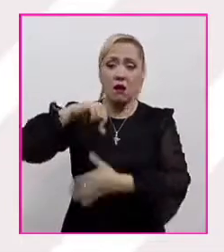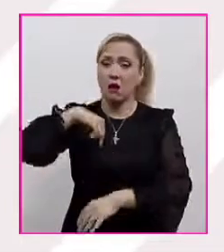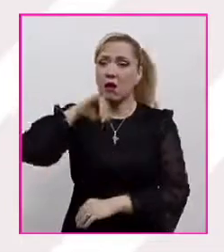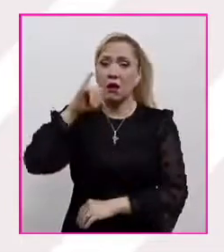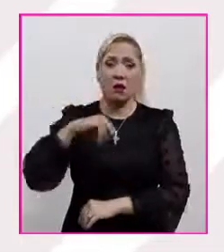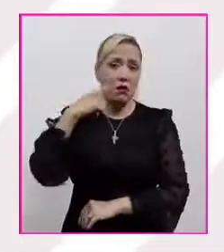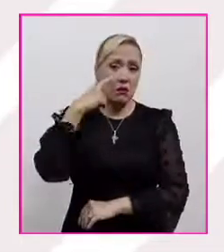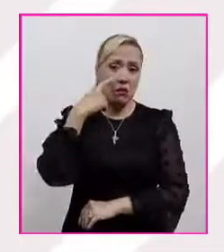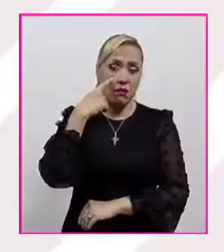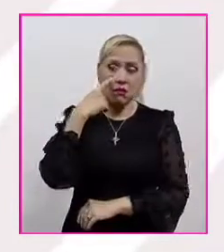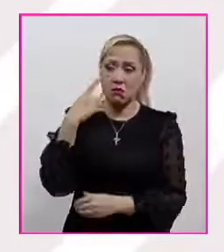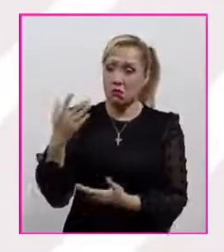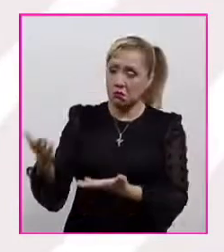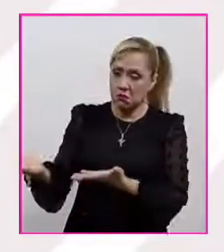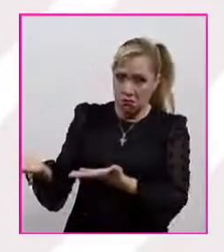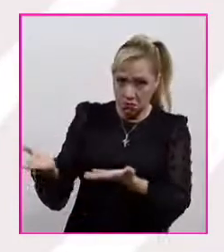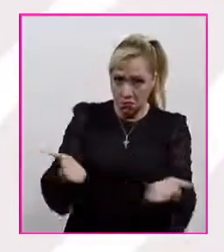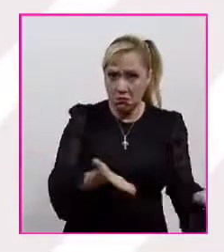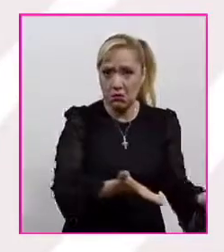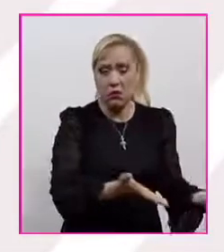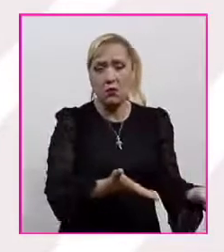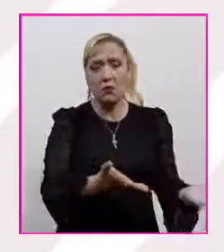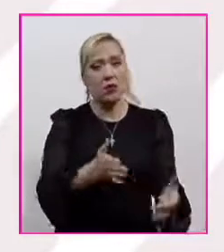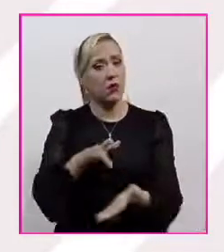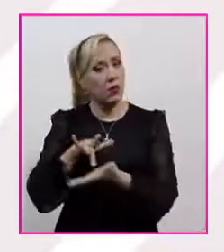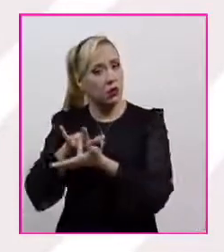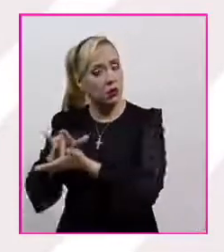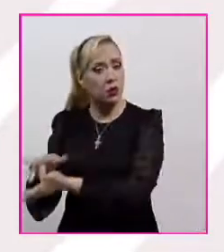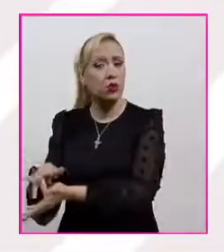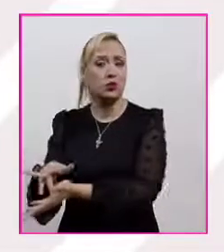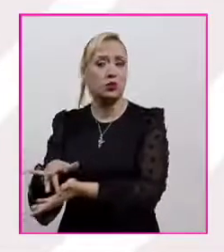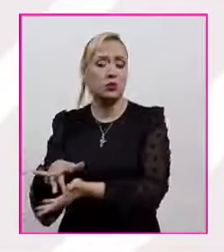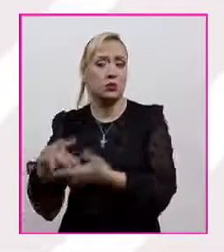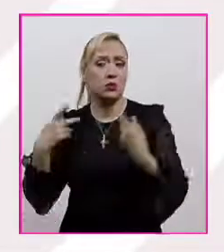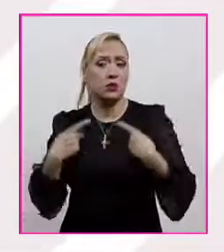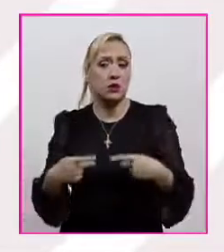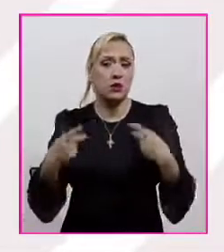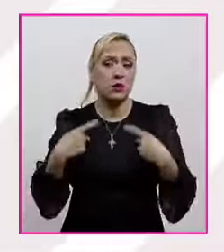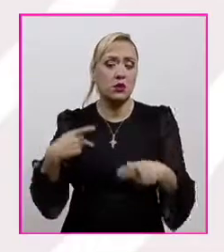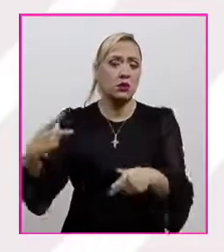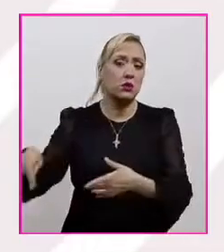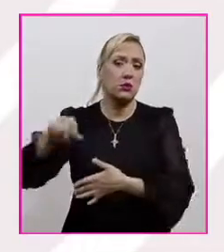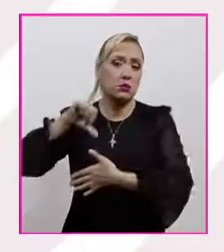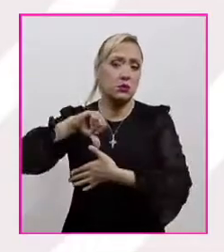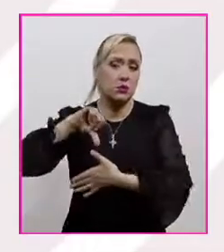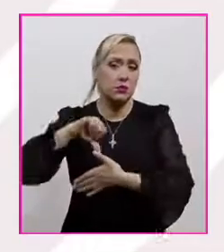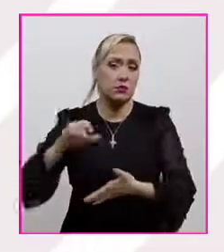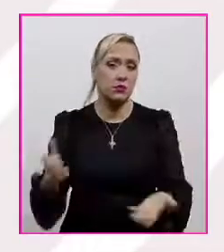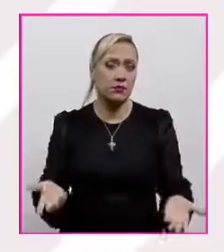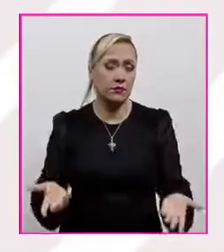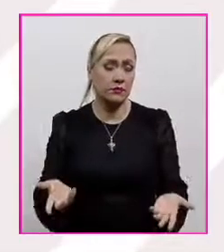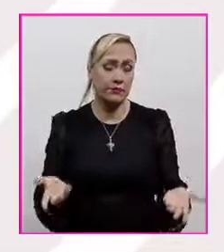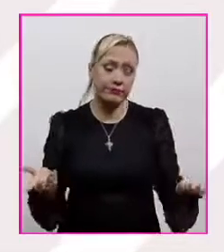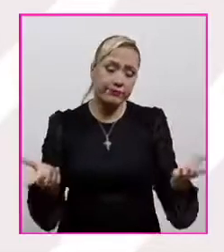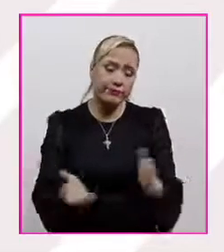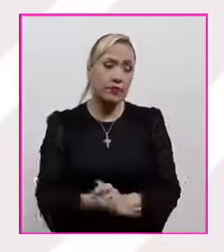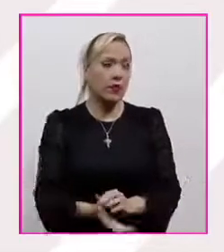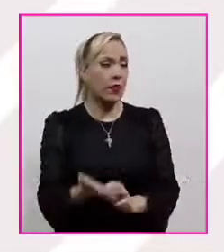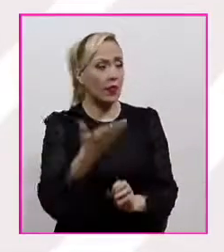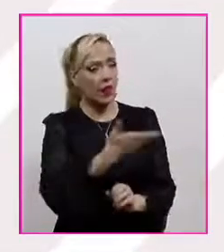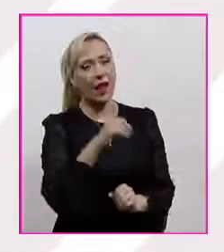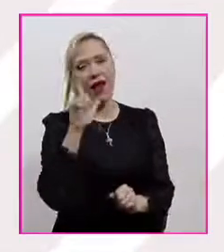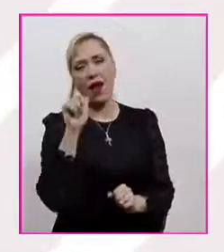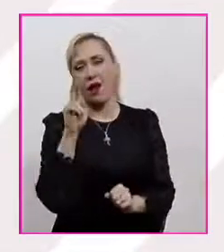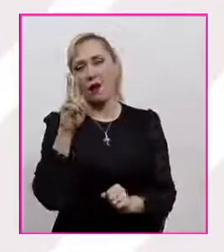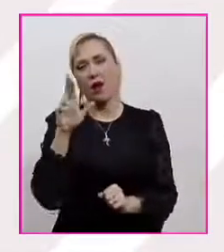visto una acción solidaria tan grande hacia personas de Centroamérica, ¿no? Y voy contigo, Laura, justo sobre eso.